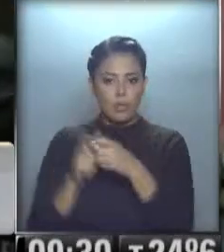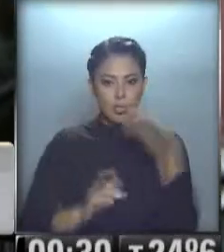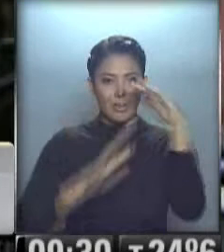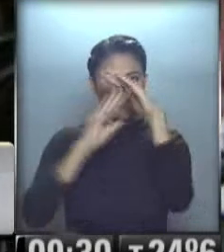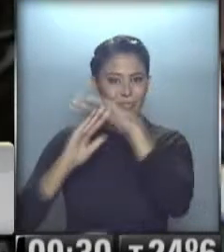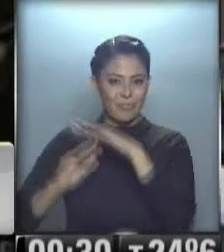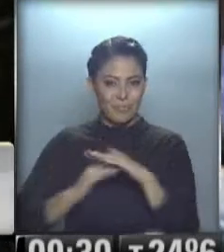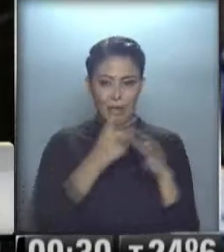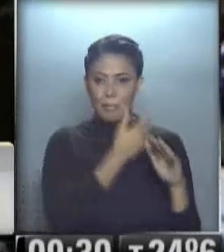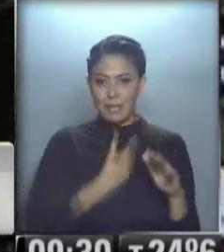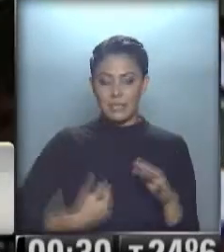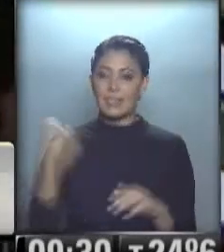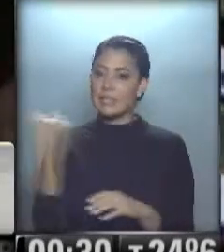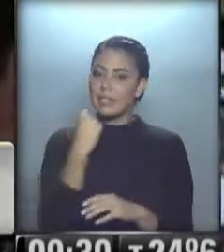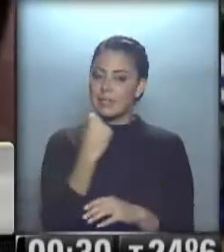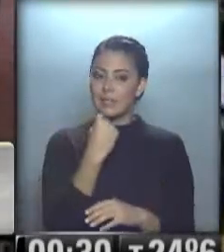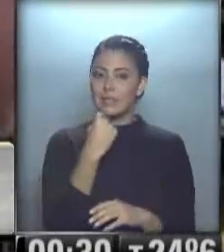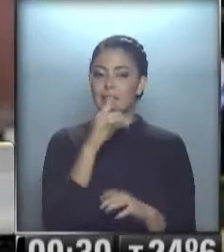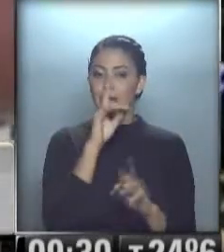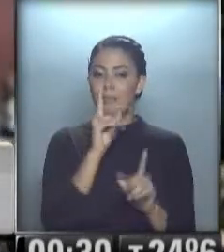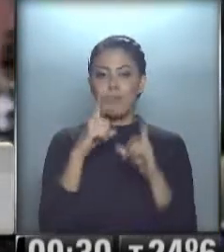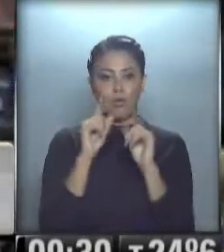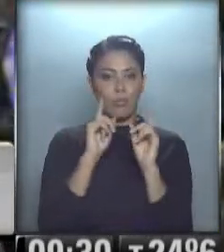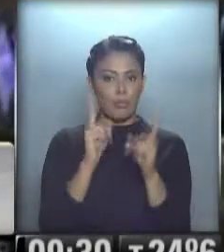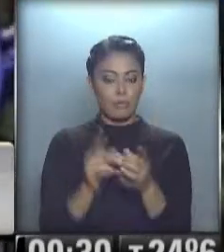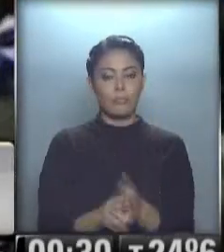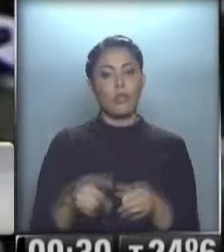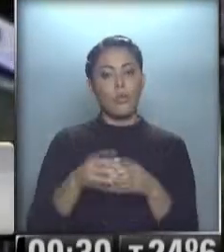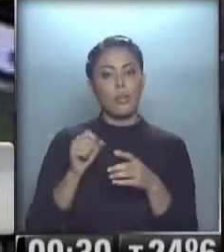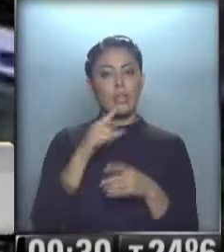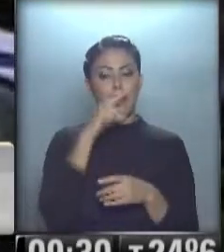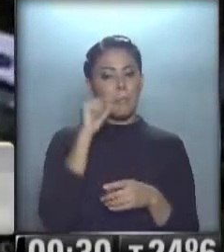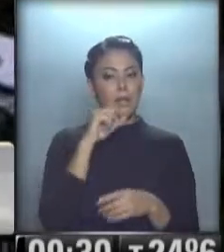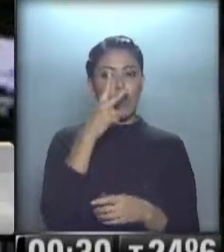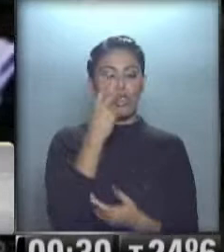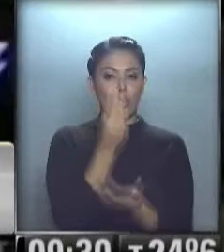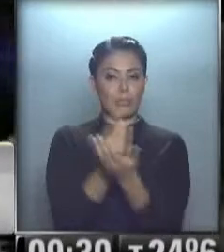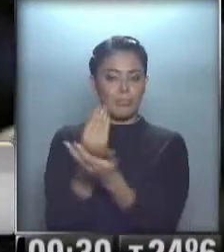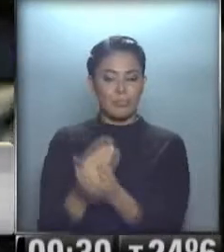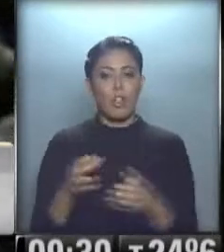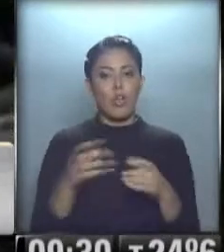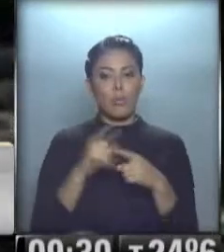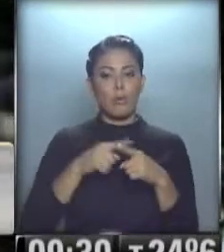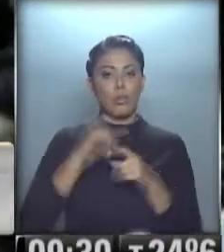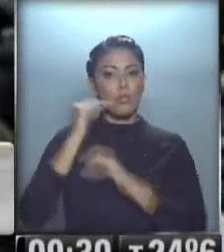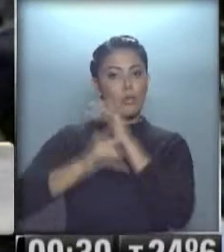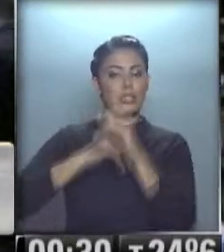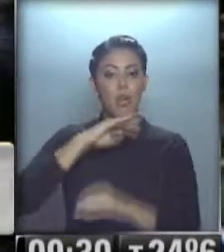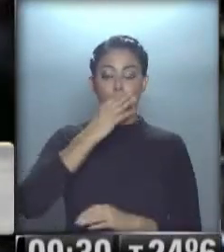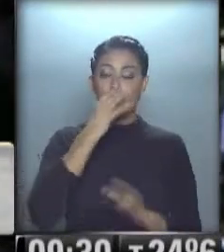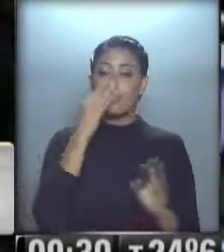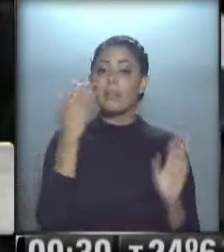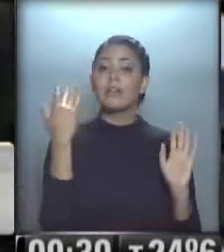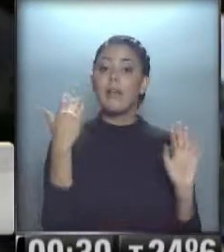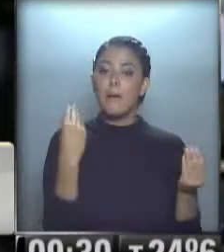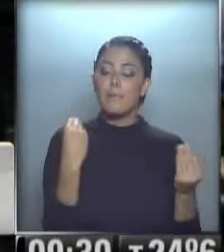ocho comisiones y espera mantener por lo menos ese número el pro está presidiendo dos el frente amplio progresista 4 veremos qué es lo